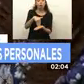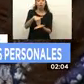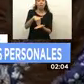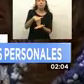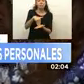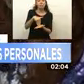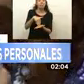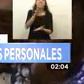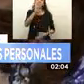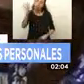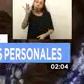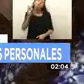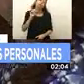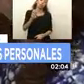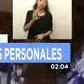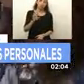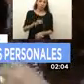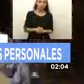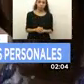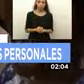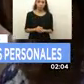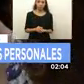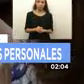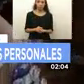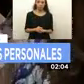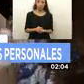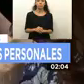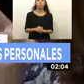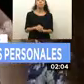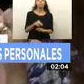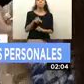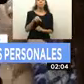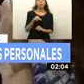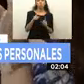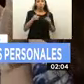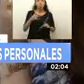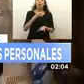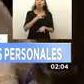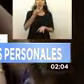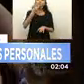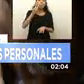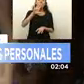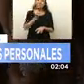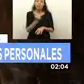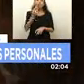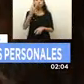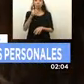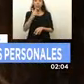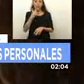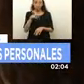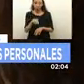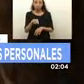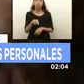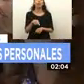medio de dólares siendo en el año 2016 y 2017